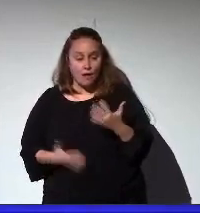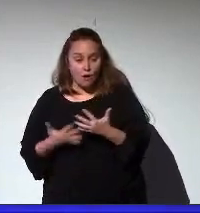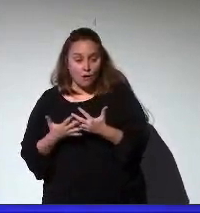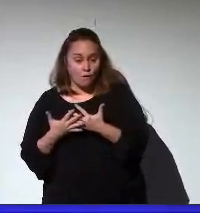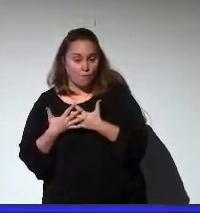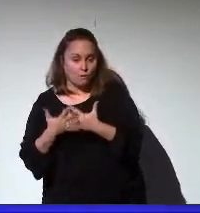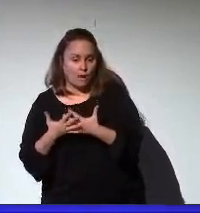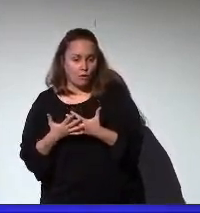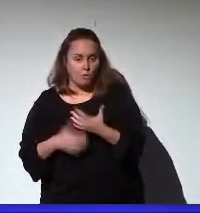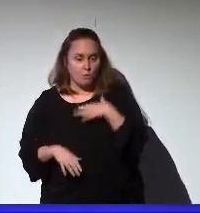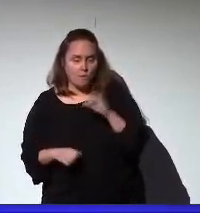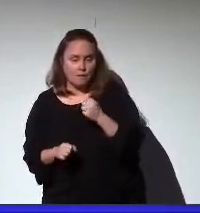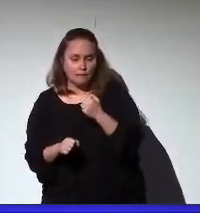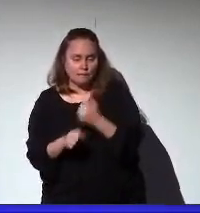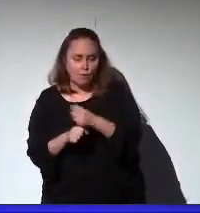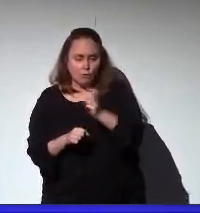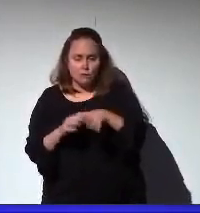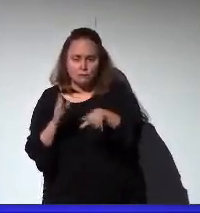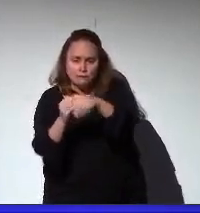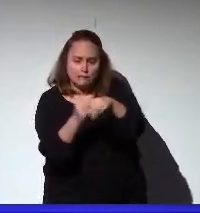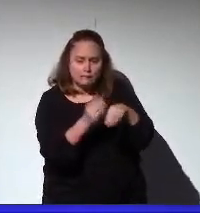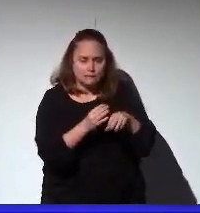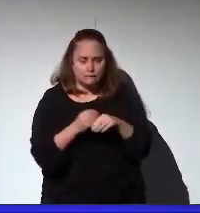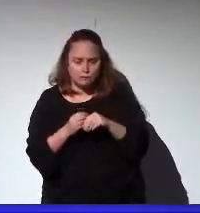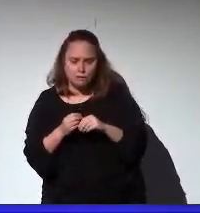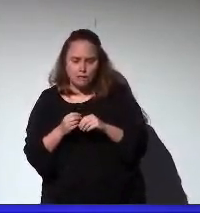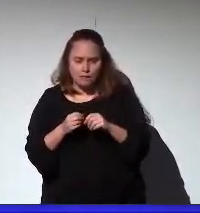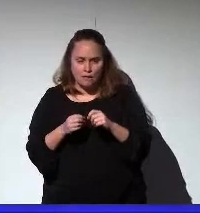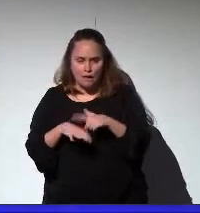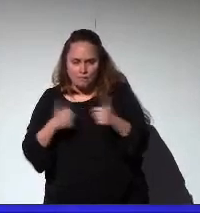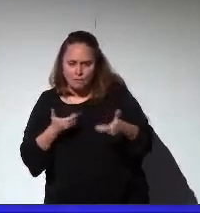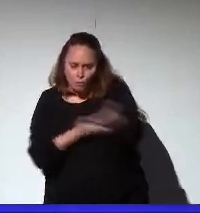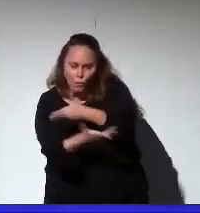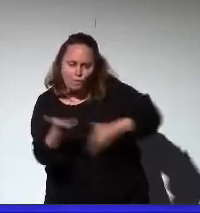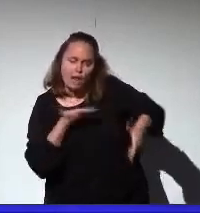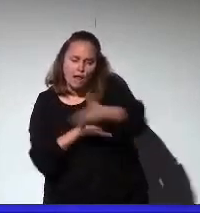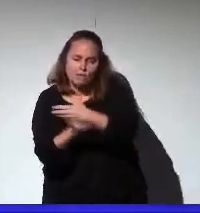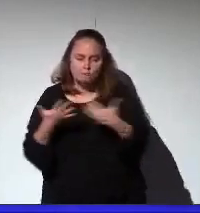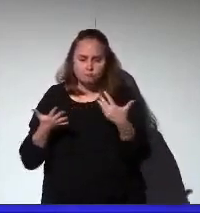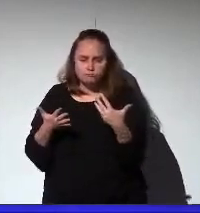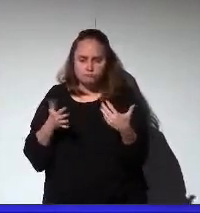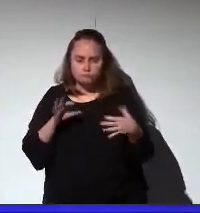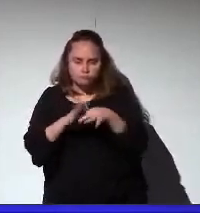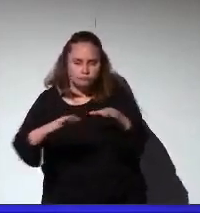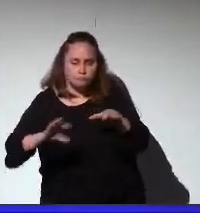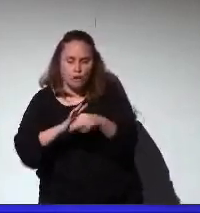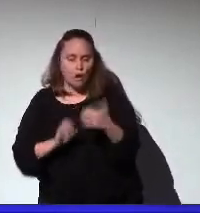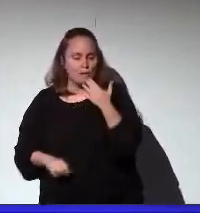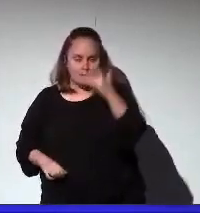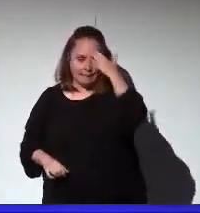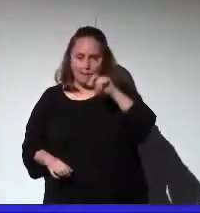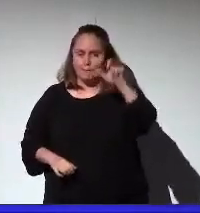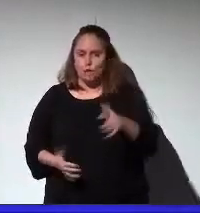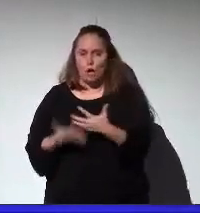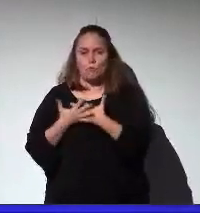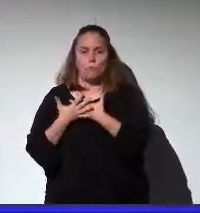voluntariado. Porque no podemos caer en lo contrario, no podemos caer en... Bueno, hay voluntariado, hay personas que tienen muy buena voluntad y que